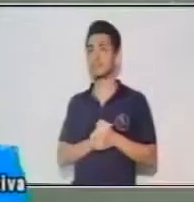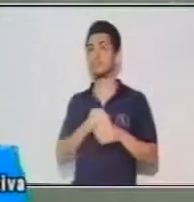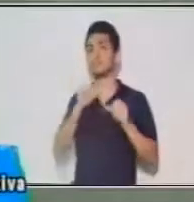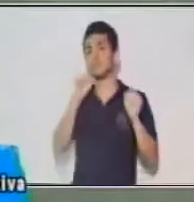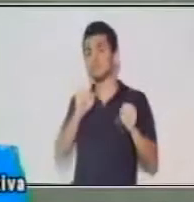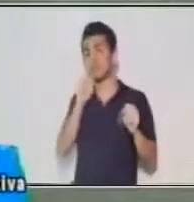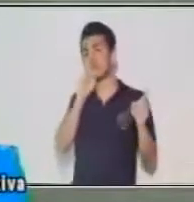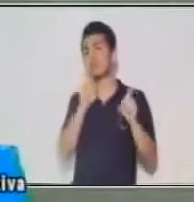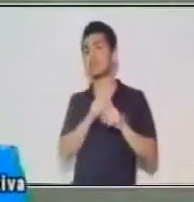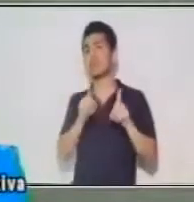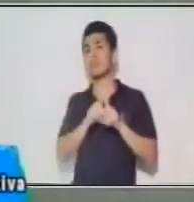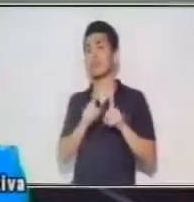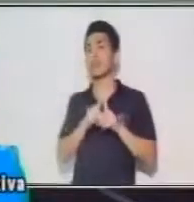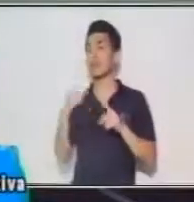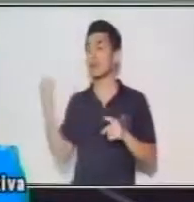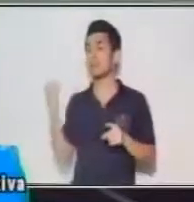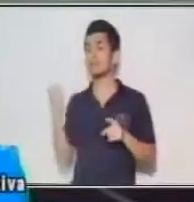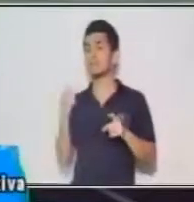textos